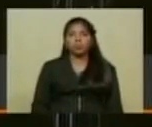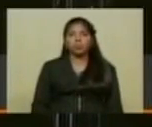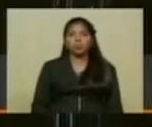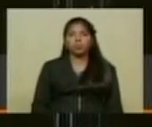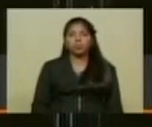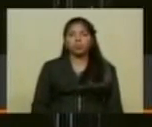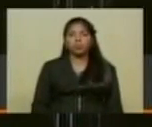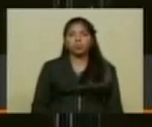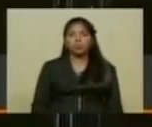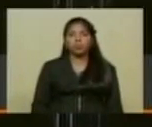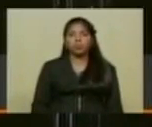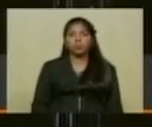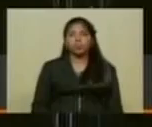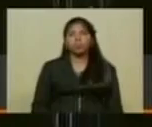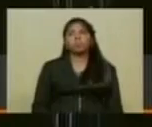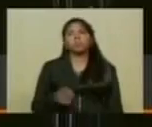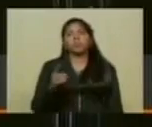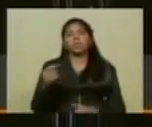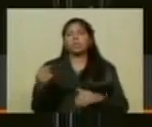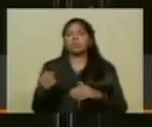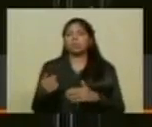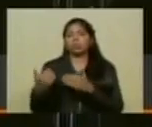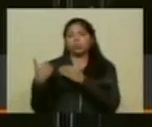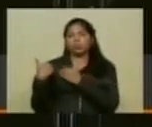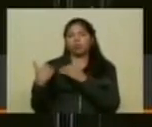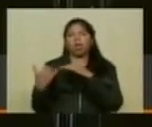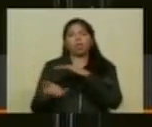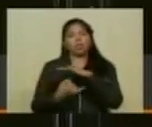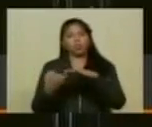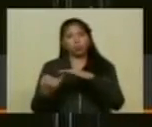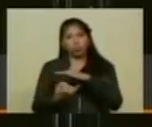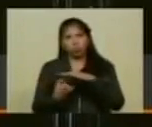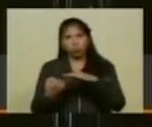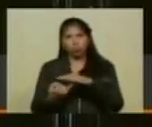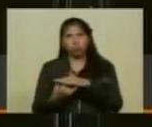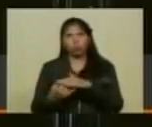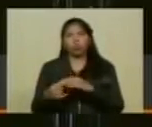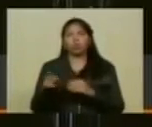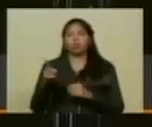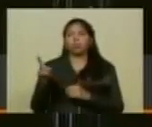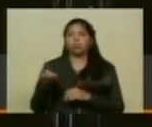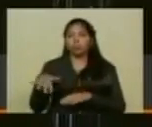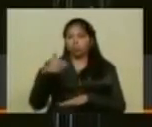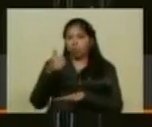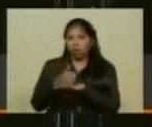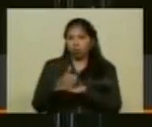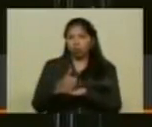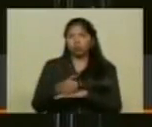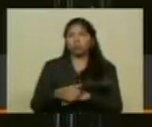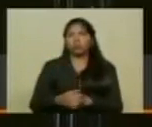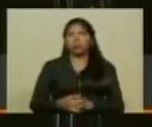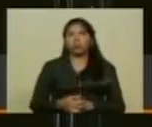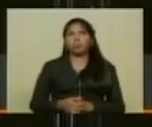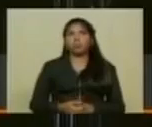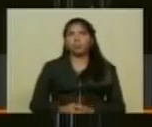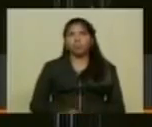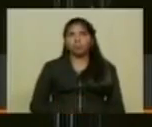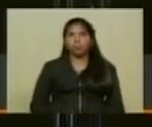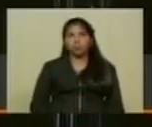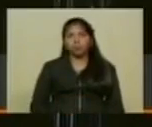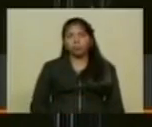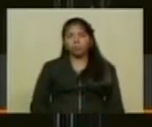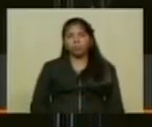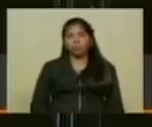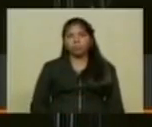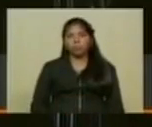de instituciones del Estado, al general en jefe Gustavo Enrique González López, director